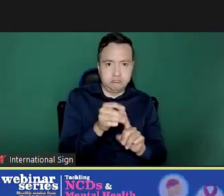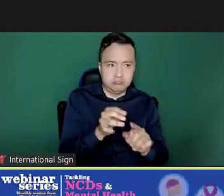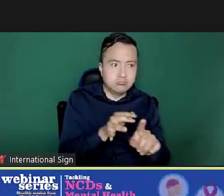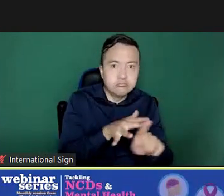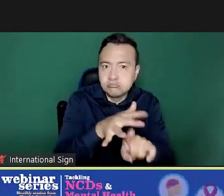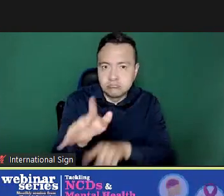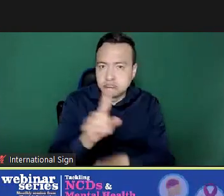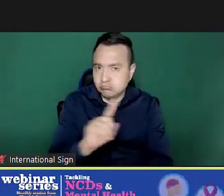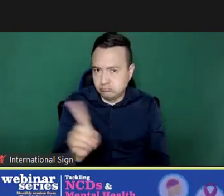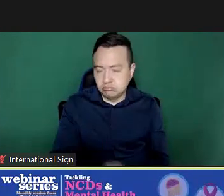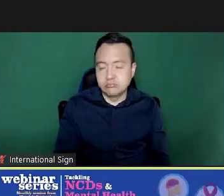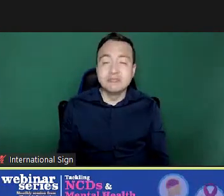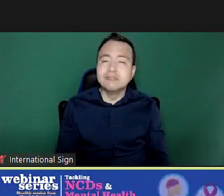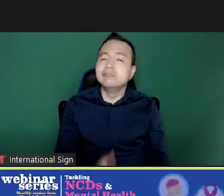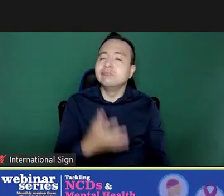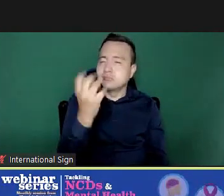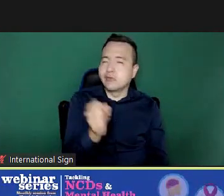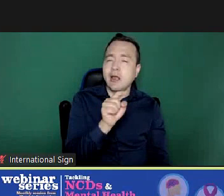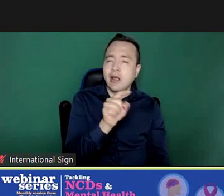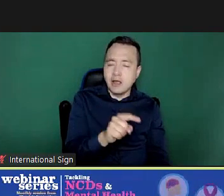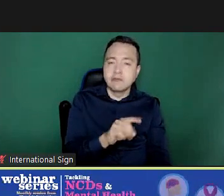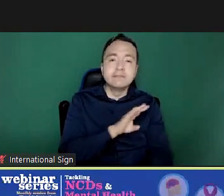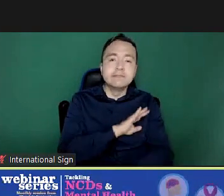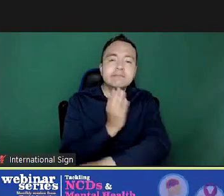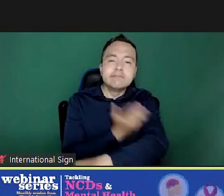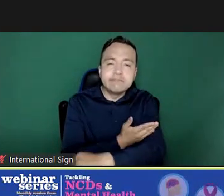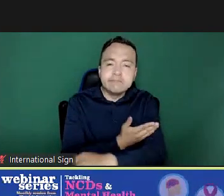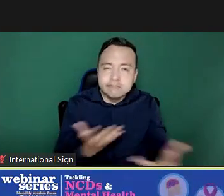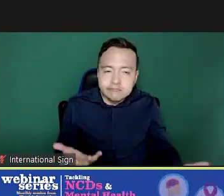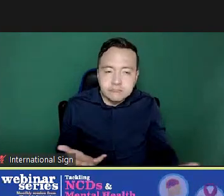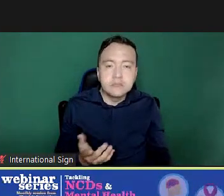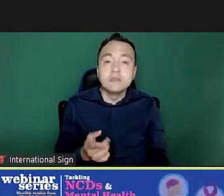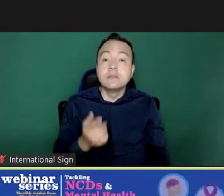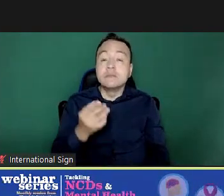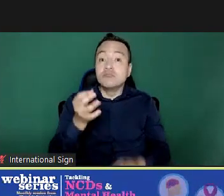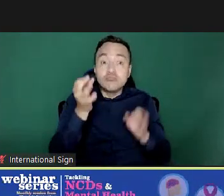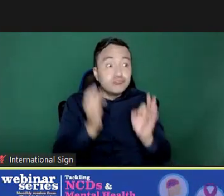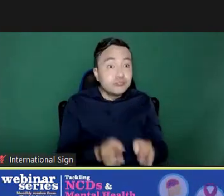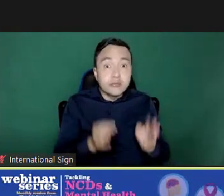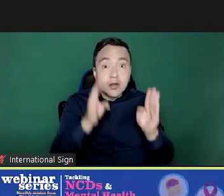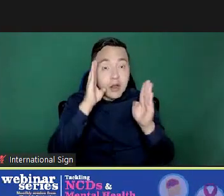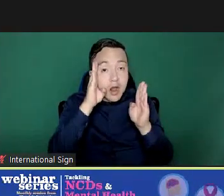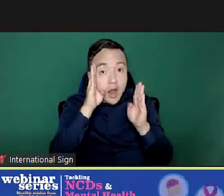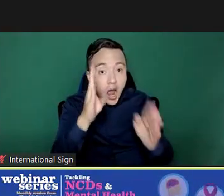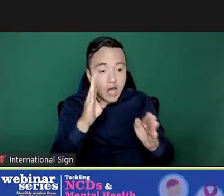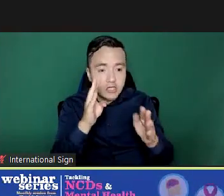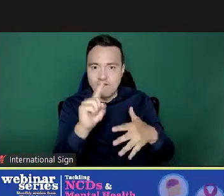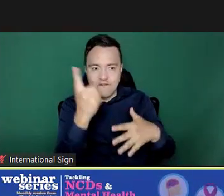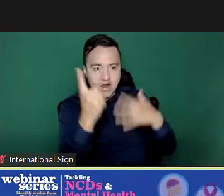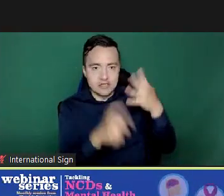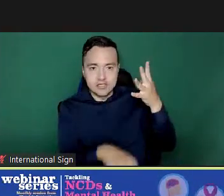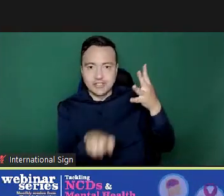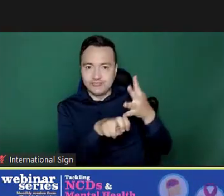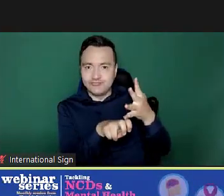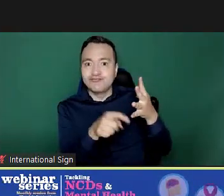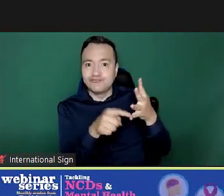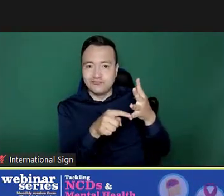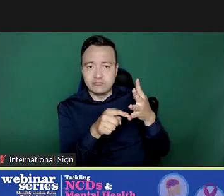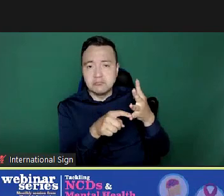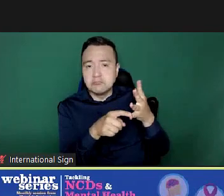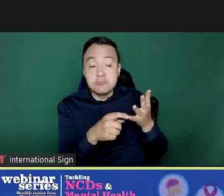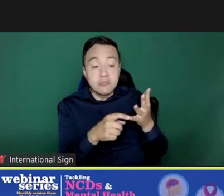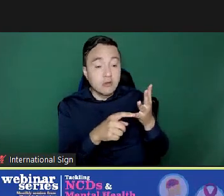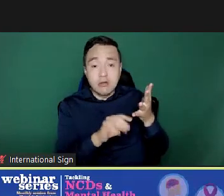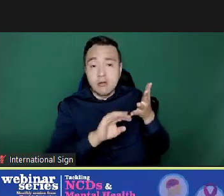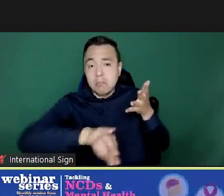incluye la capacidad de la atención primaria en salud, incluido la capacidad de entrega de